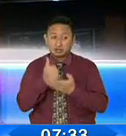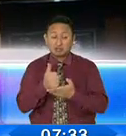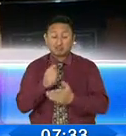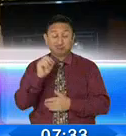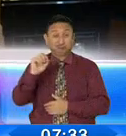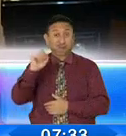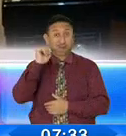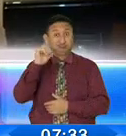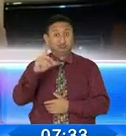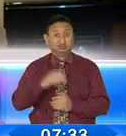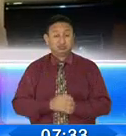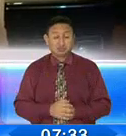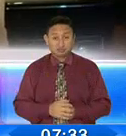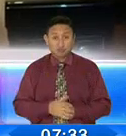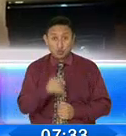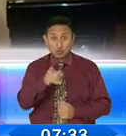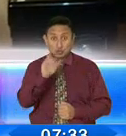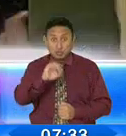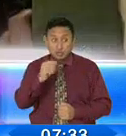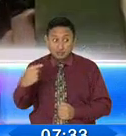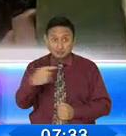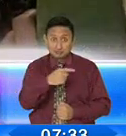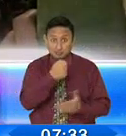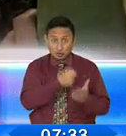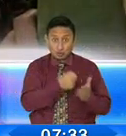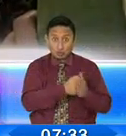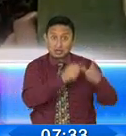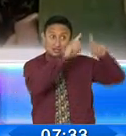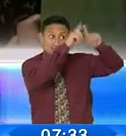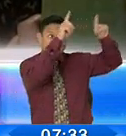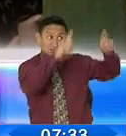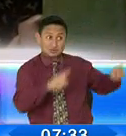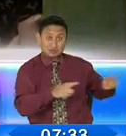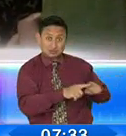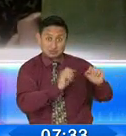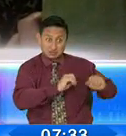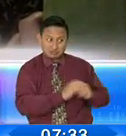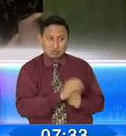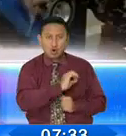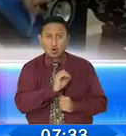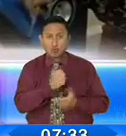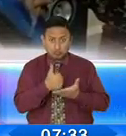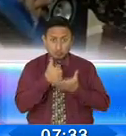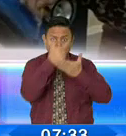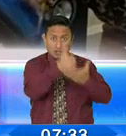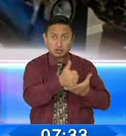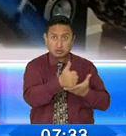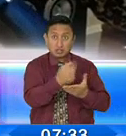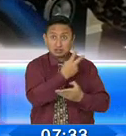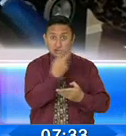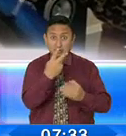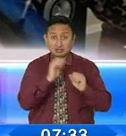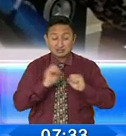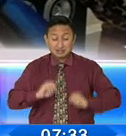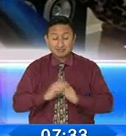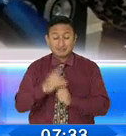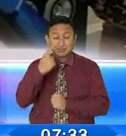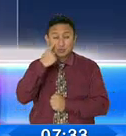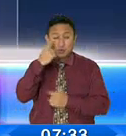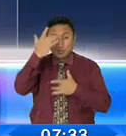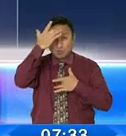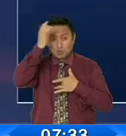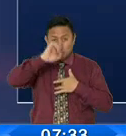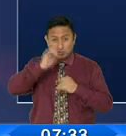costosos. Si usted quiere adquirir los cuadros de Samara o puede brindar atención médica en el caso de distrofia de conos y bastones,